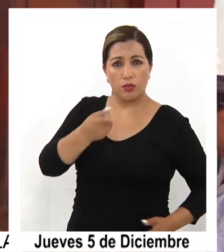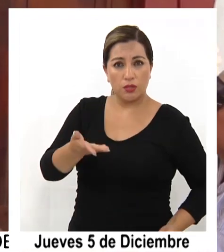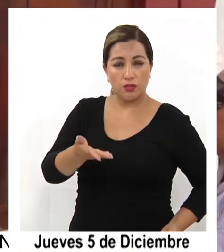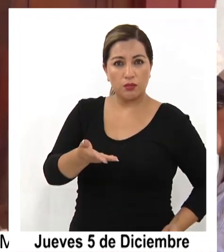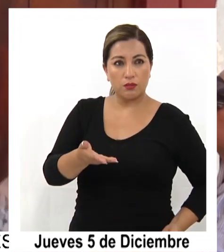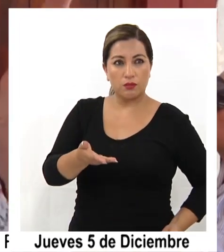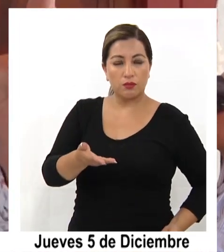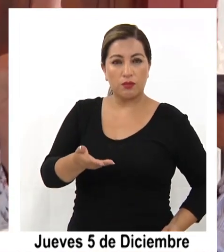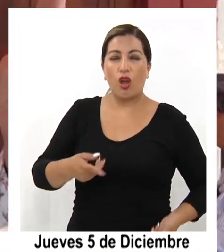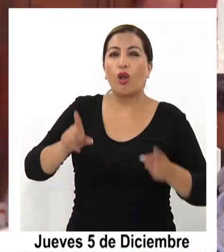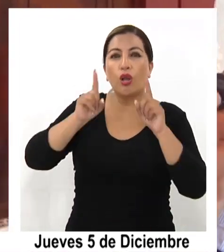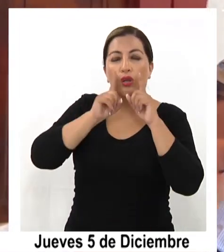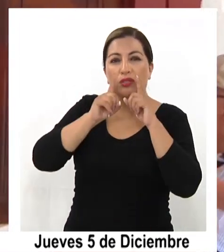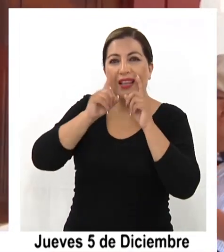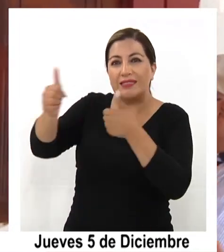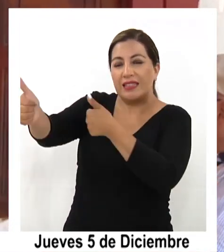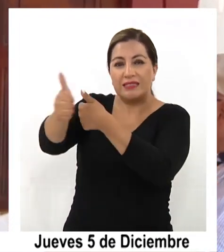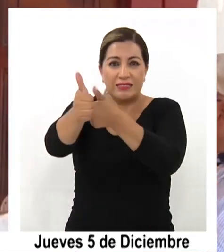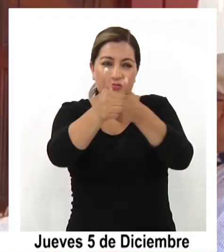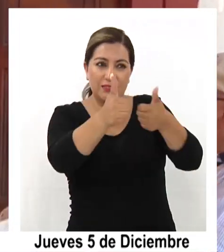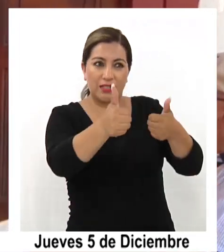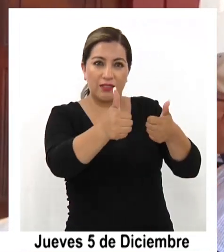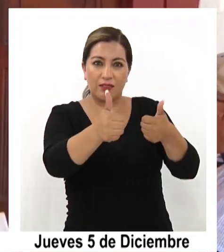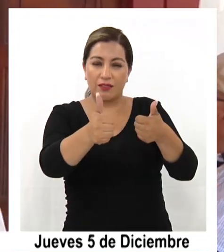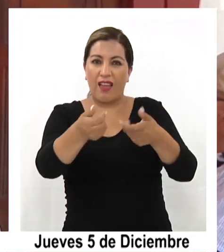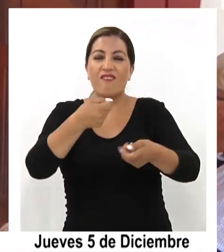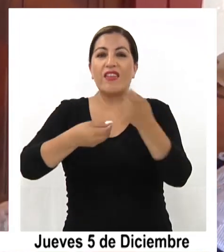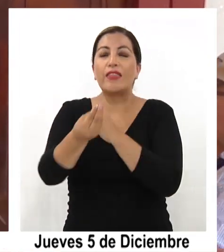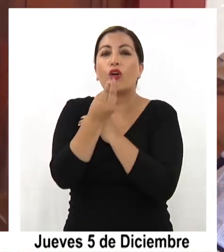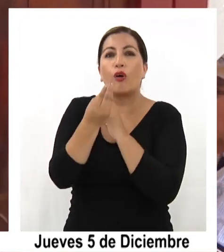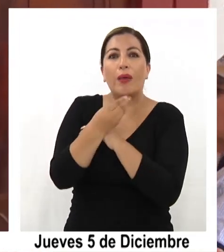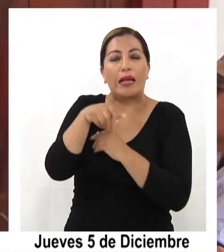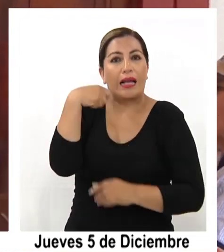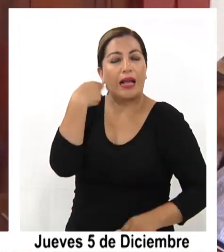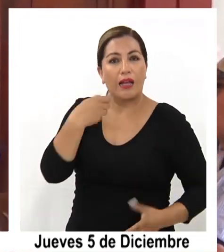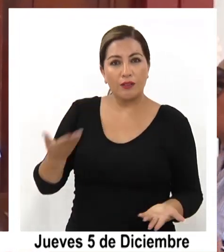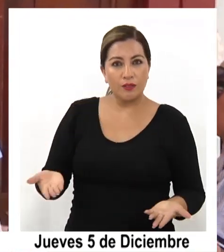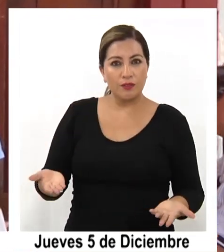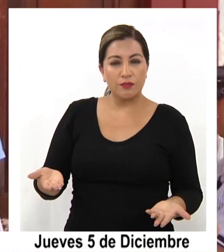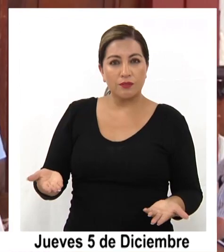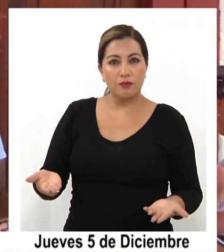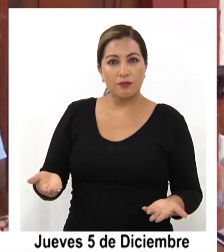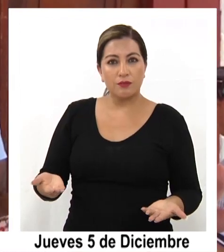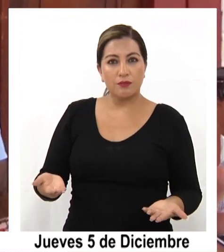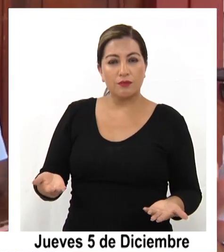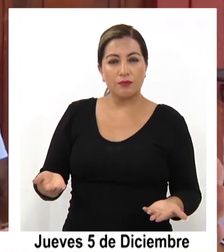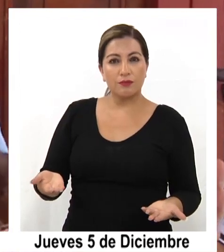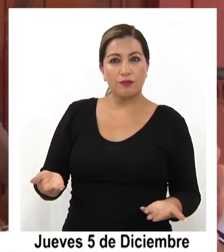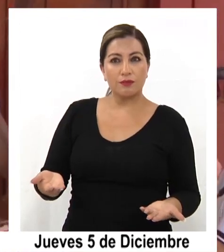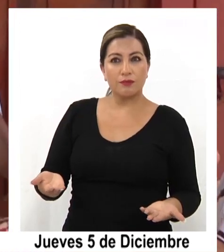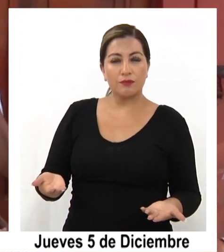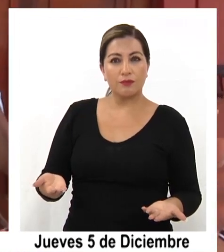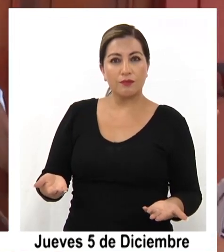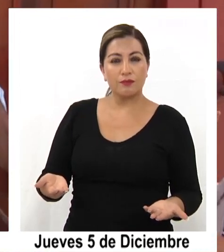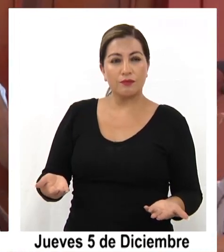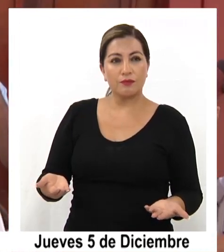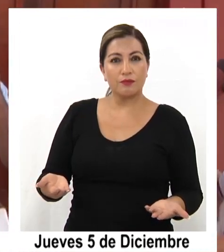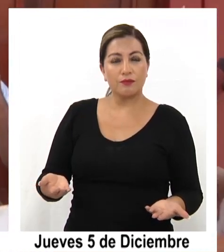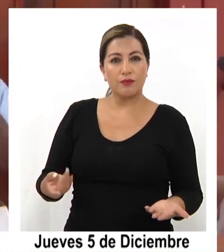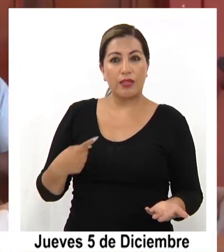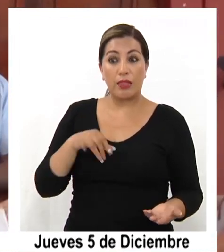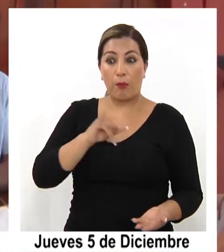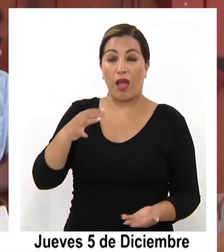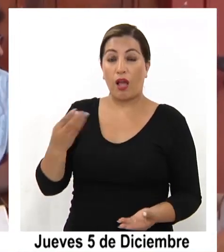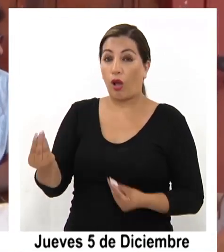los hoteles que están alrededor, que venden las cenas carísimas y disfruten, y usufructuan